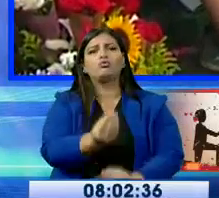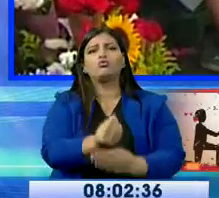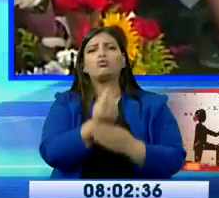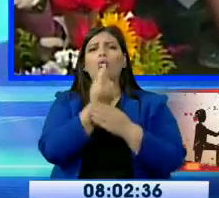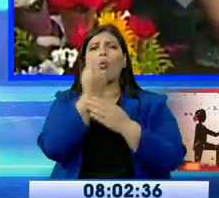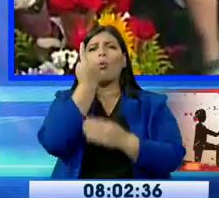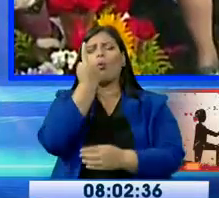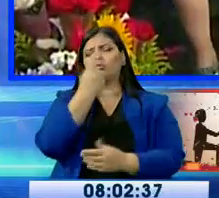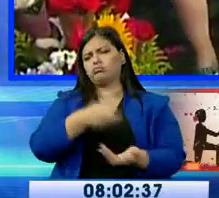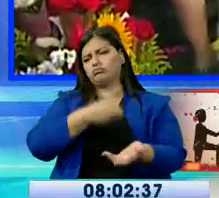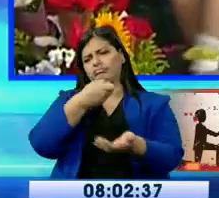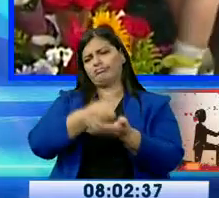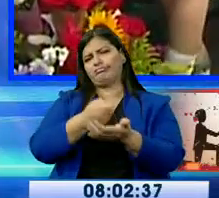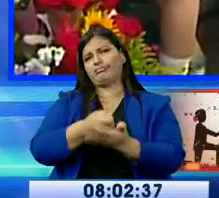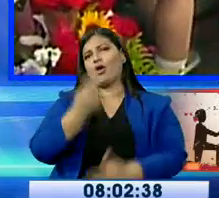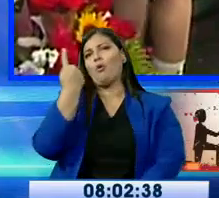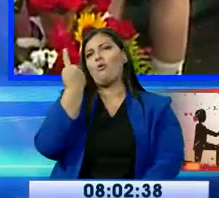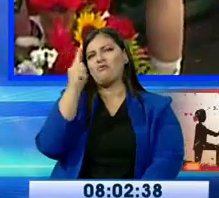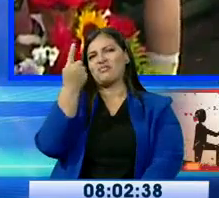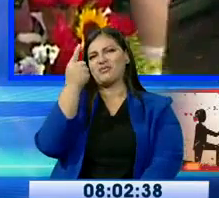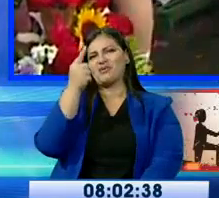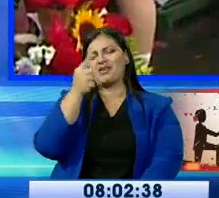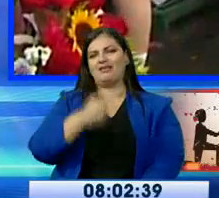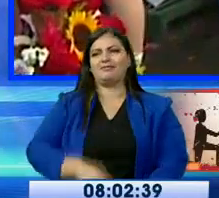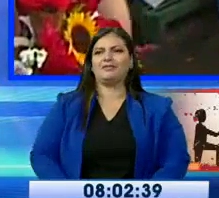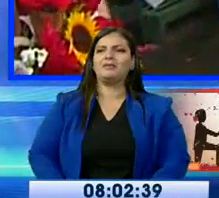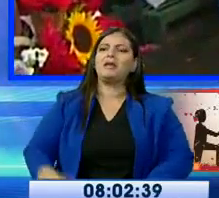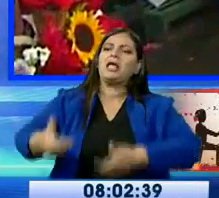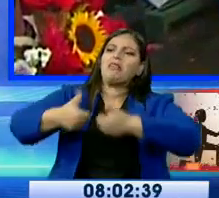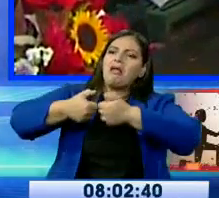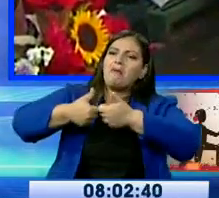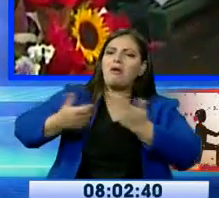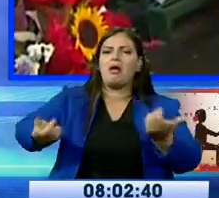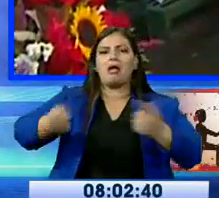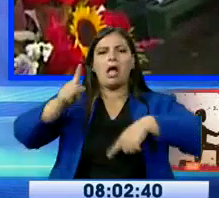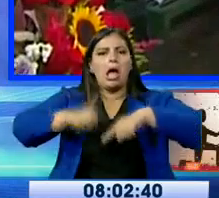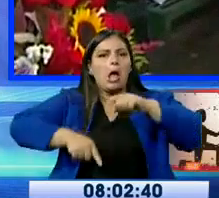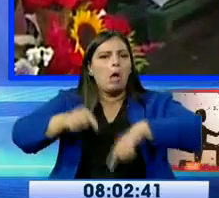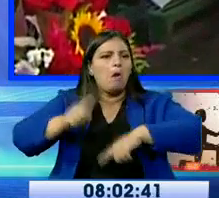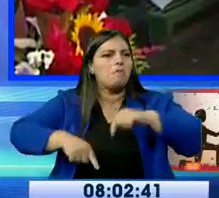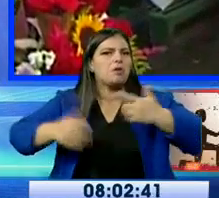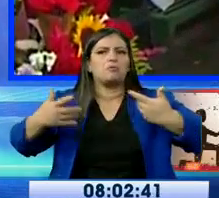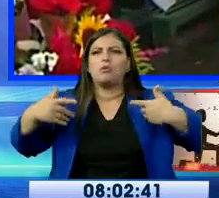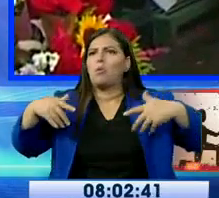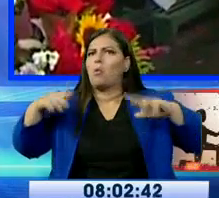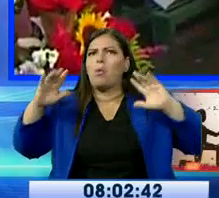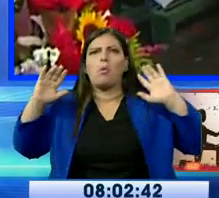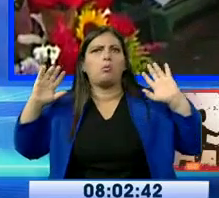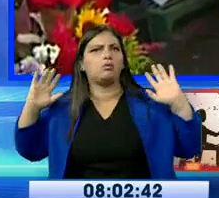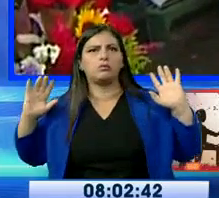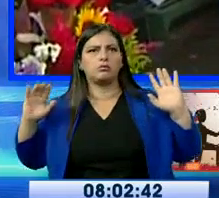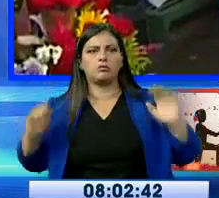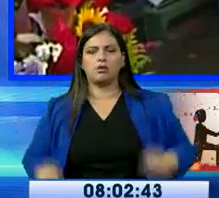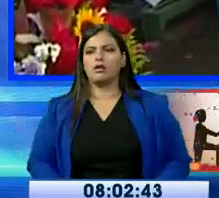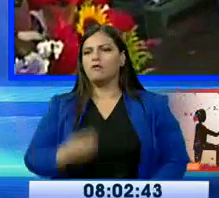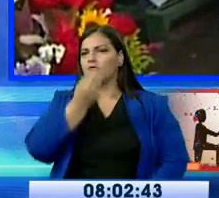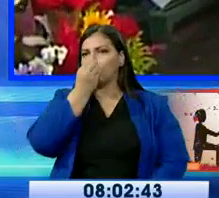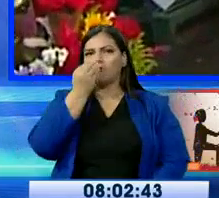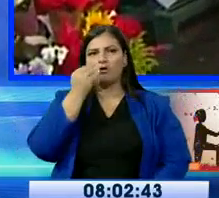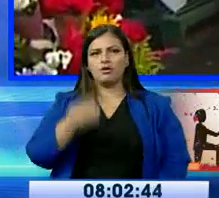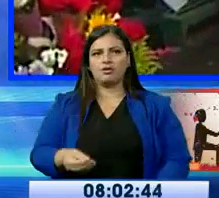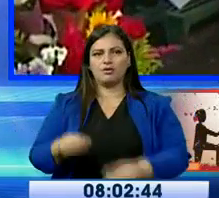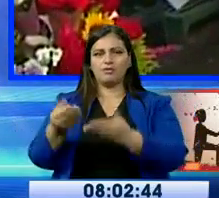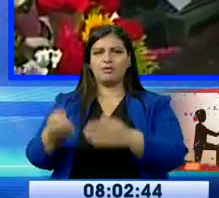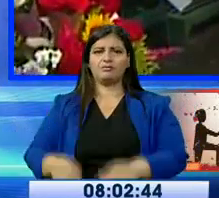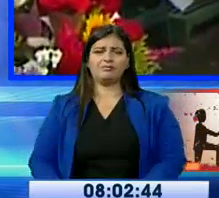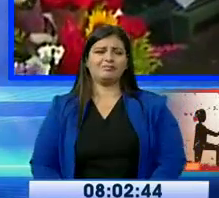disfrute este día con su pareja. Y recordemos que también celebramos la amistad. Claro, sí. Mañana ya le dice, oye, que no. Vaya, vaya,